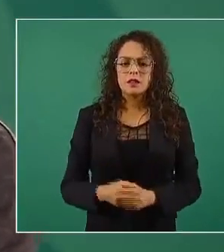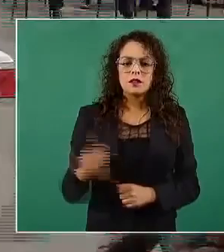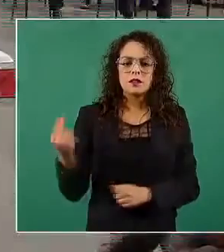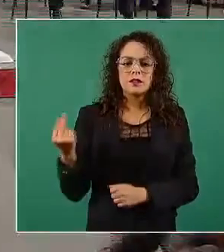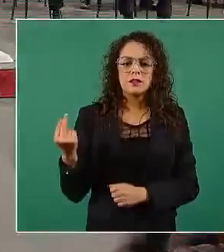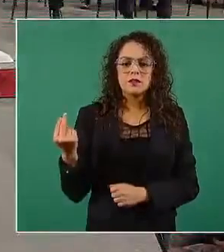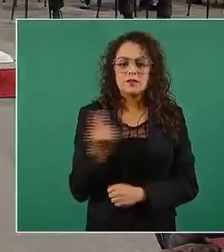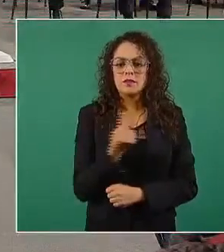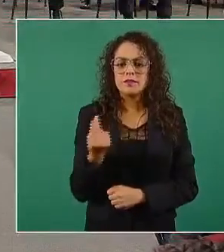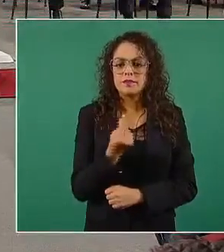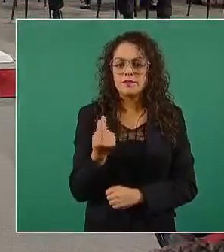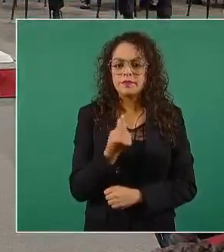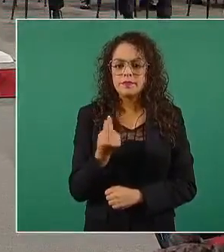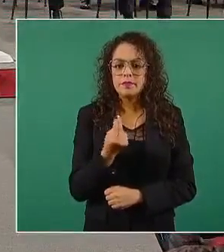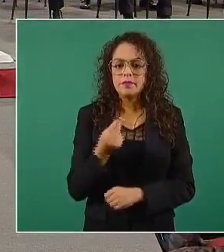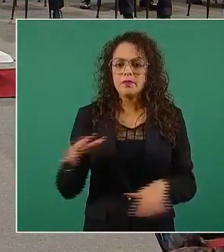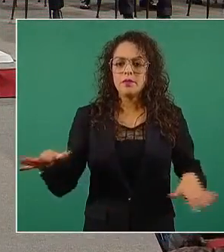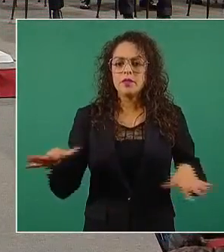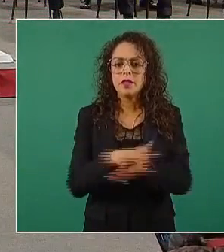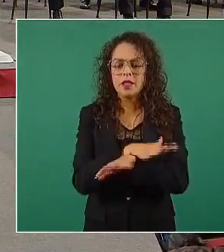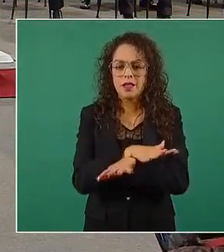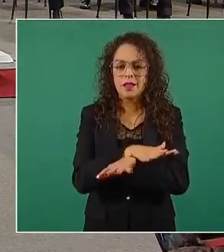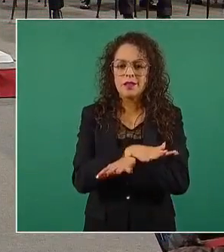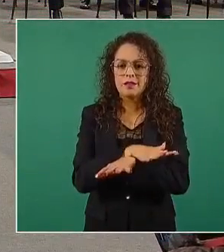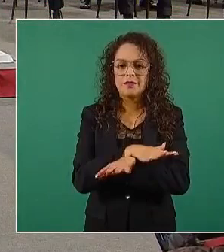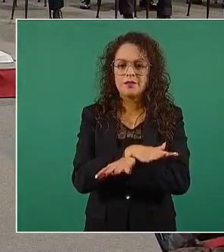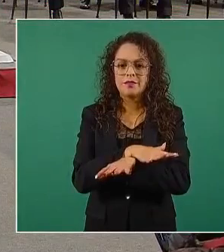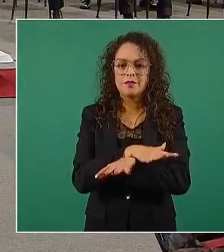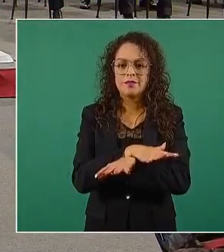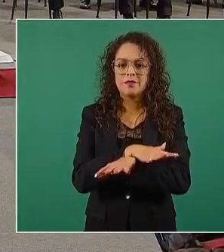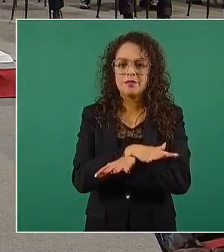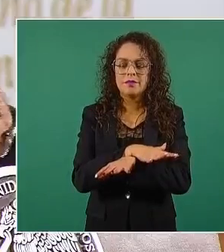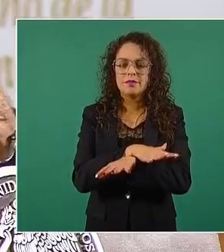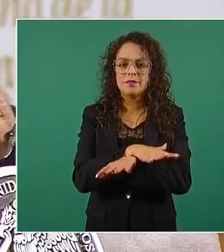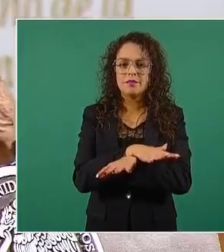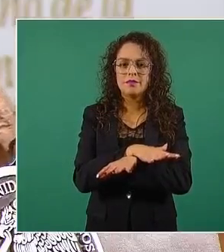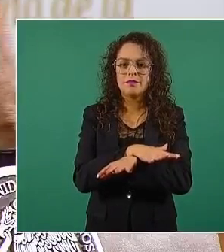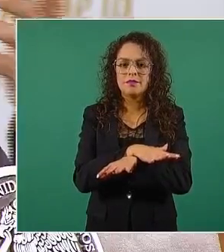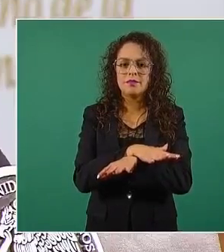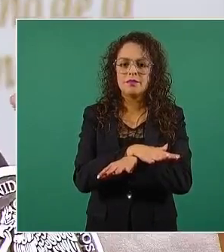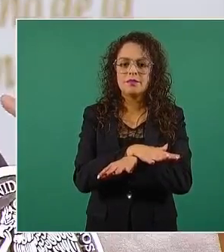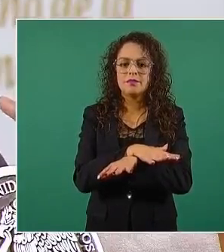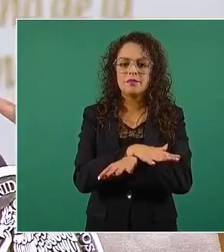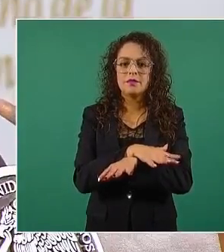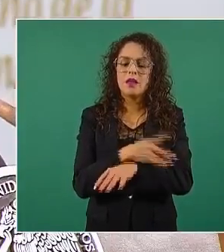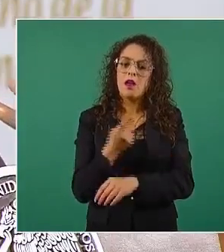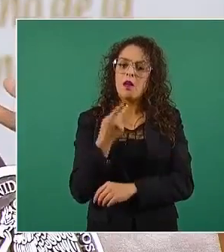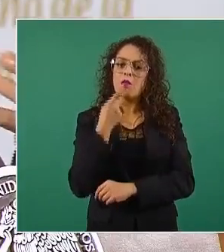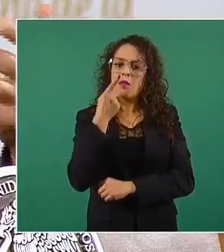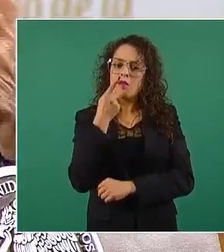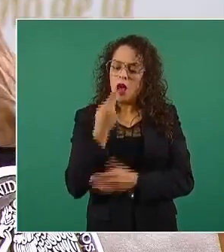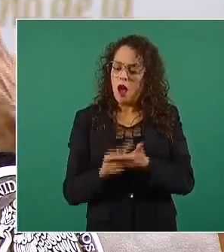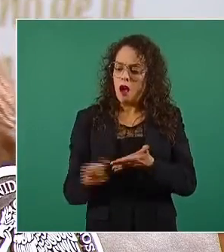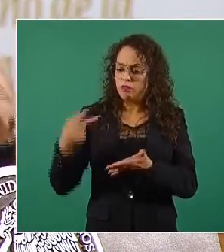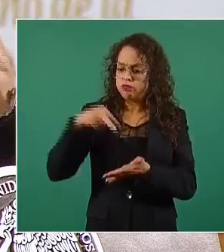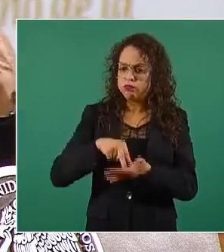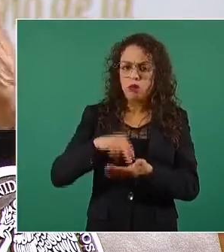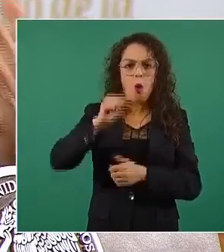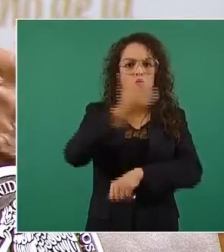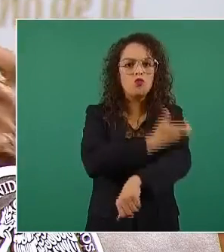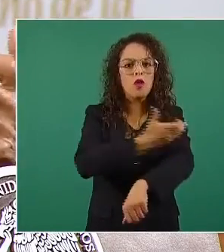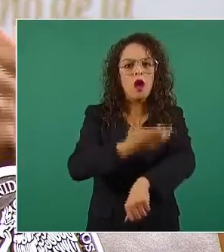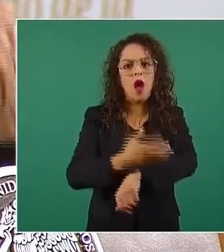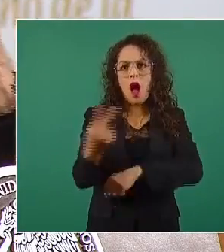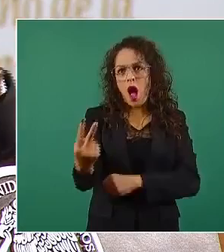traspasarlo, hacer lo que llaman el transfer, oralmente al exponerlo ante tus compañeros. También